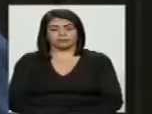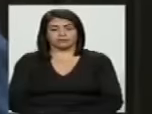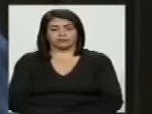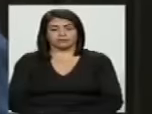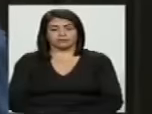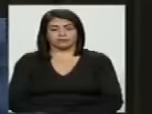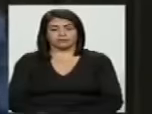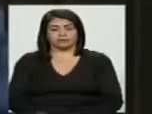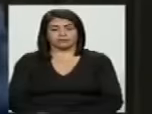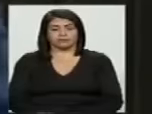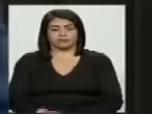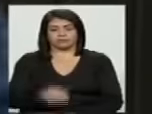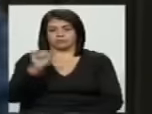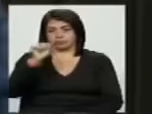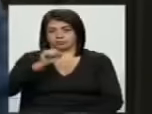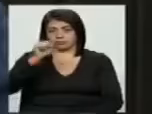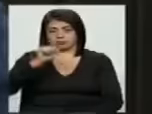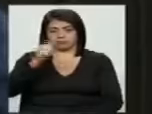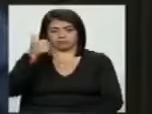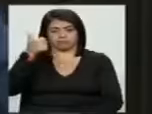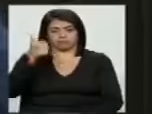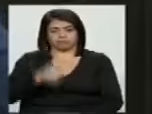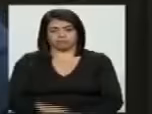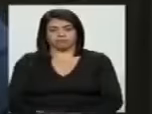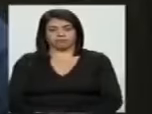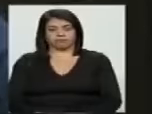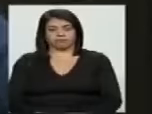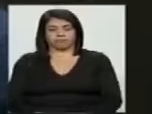¿Está bien? ¿Está bien? Sí.